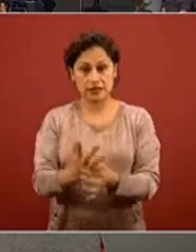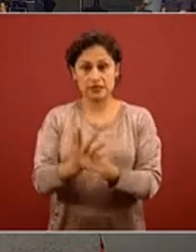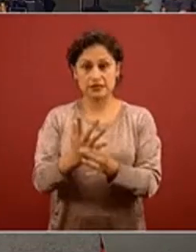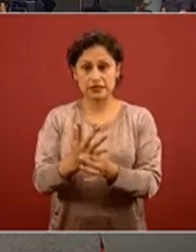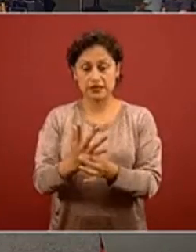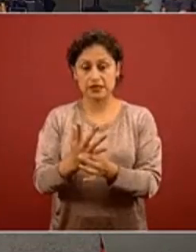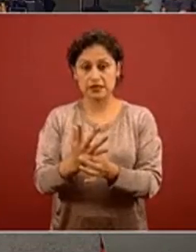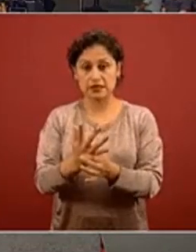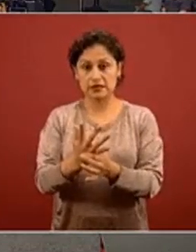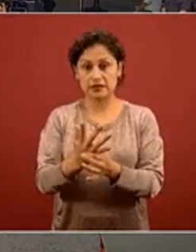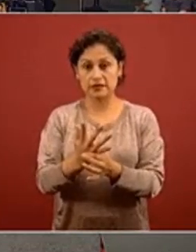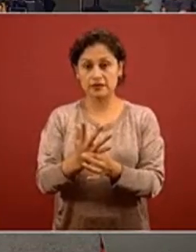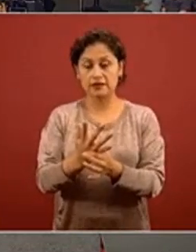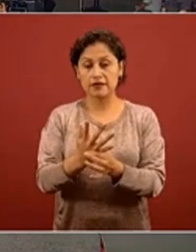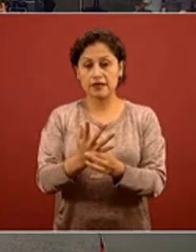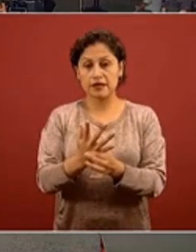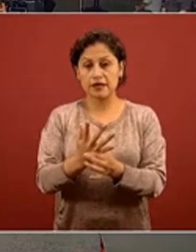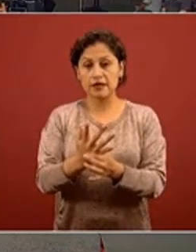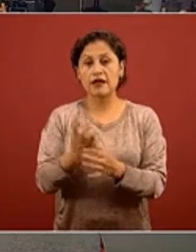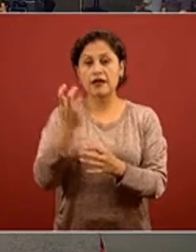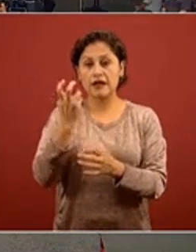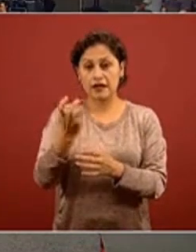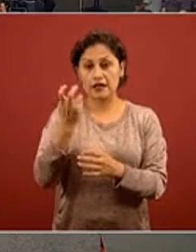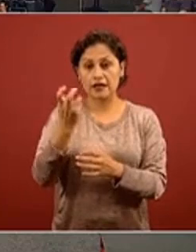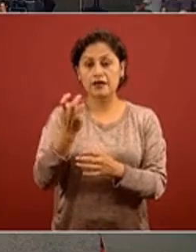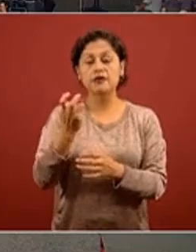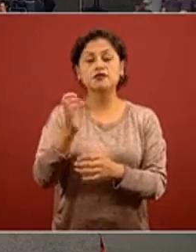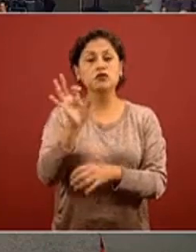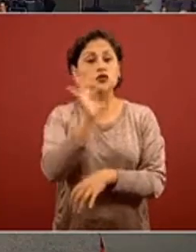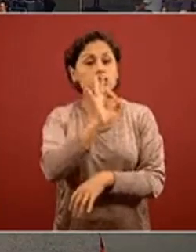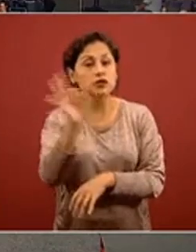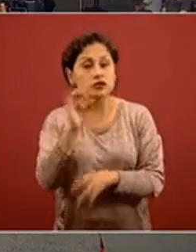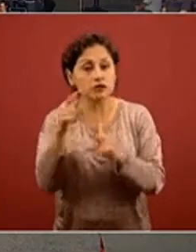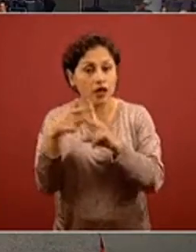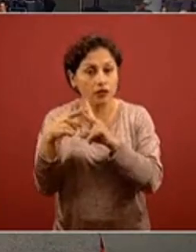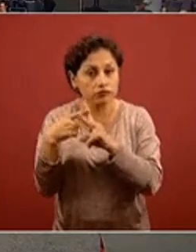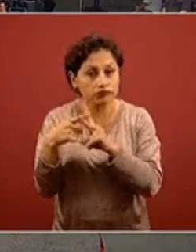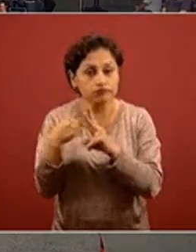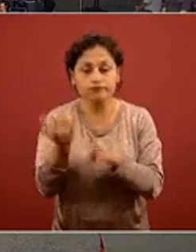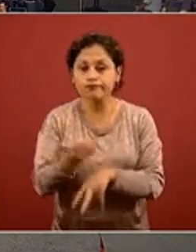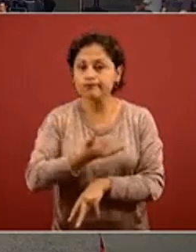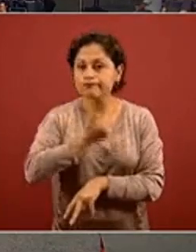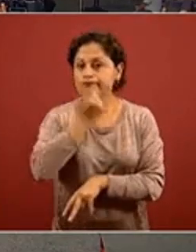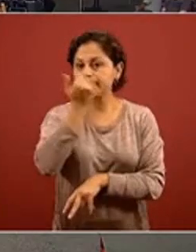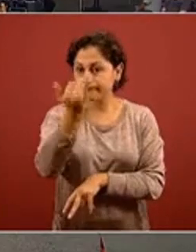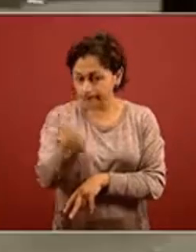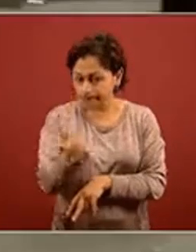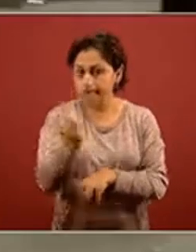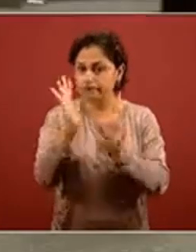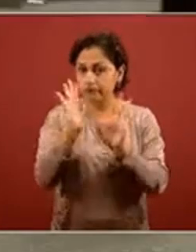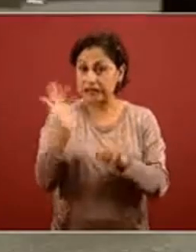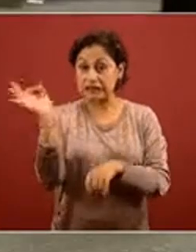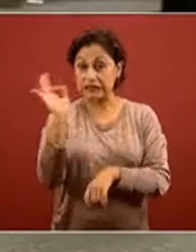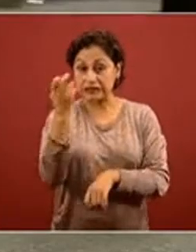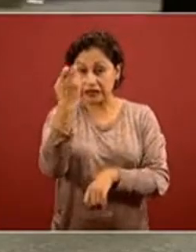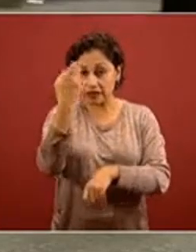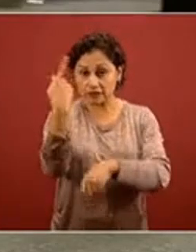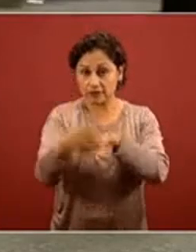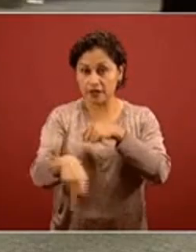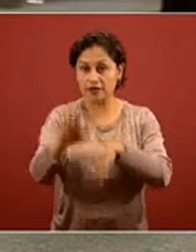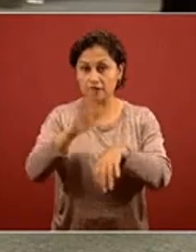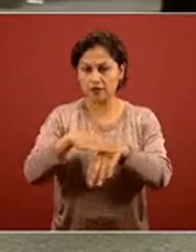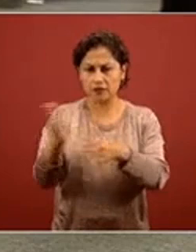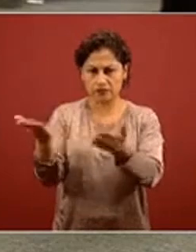incluso alterar las cifras actuales y ser mucho más peligroso. No sé si nos pudiera comentar algo al